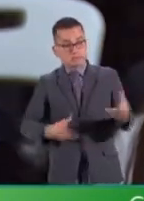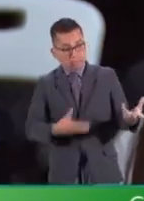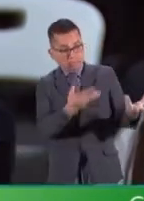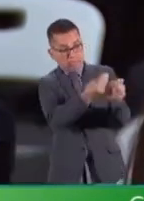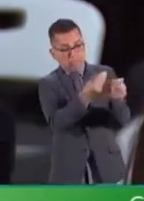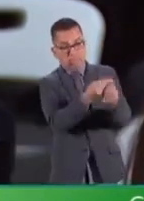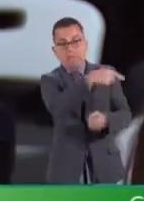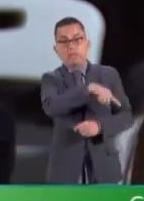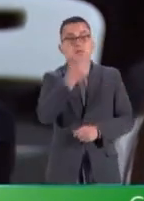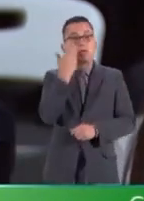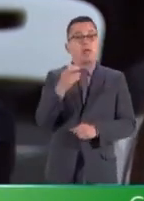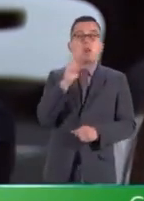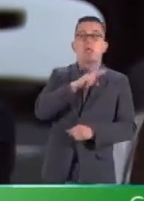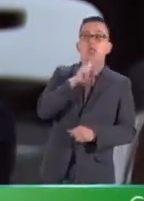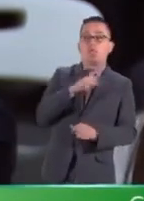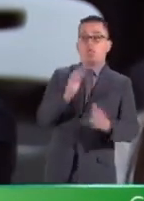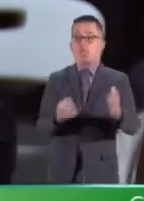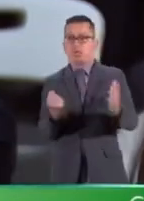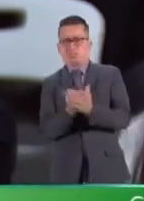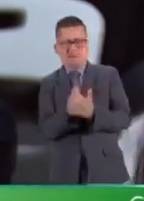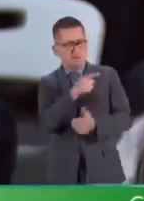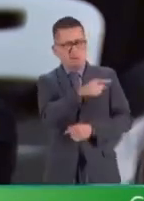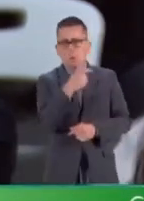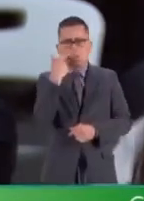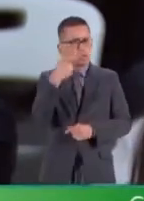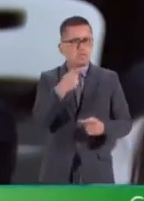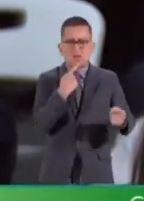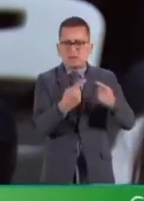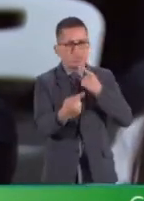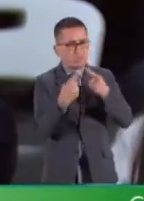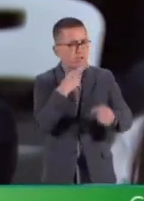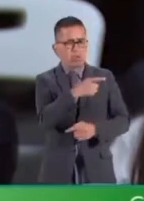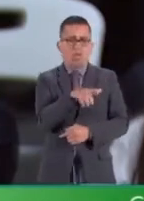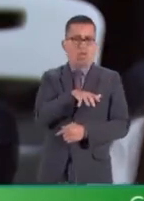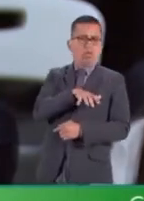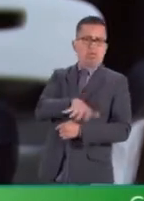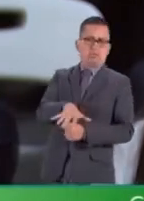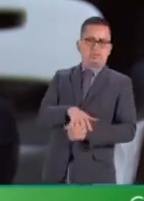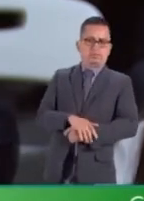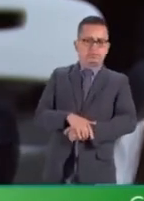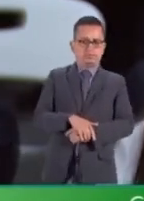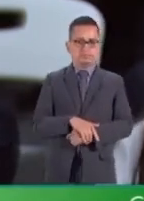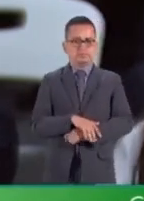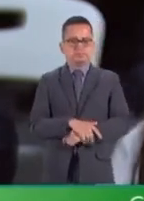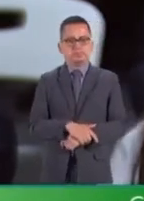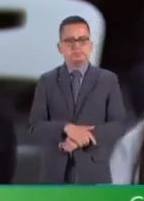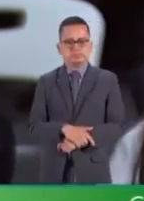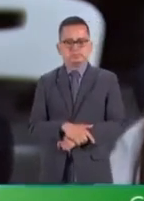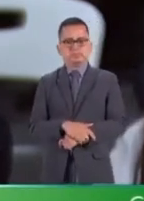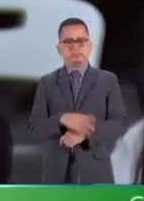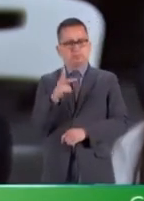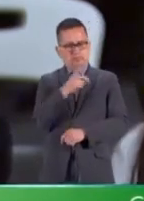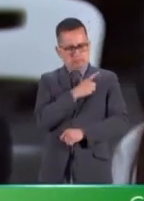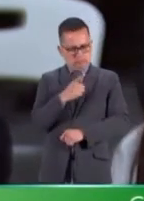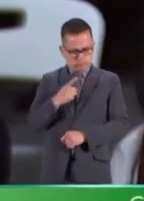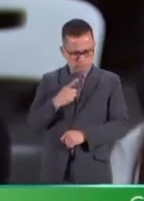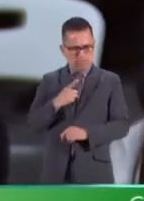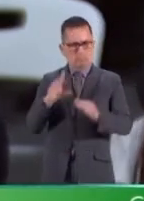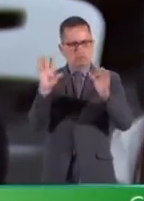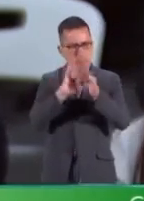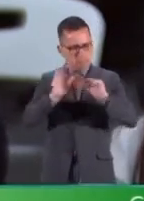minuto se han negado a siquiera dialogar. Sin embargo, digámoslo fuerte y digámoslo